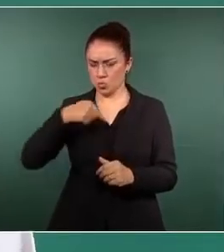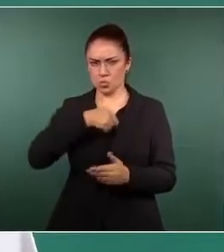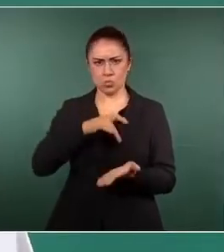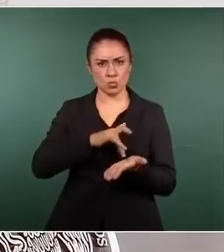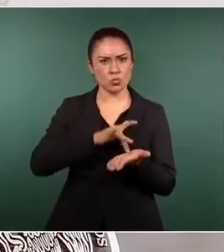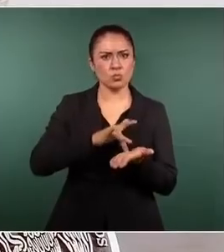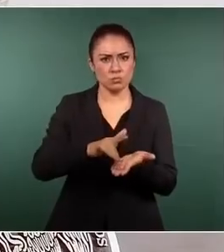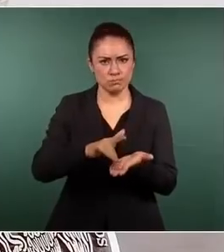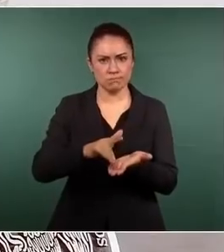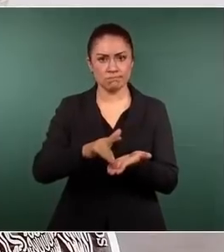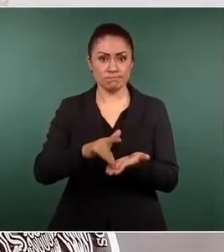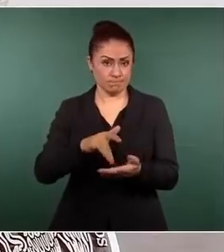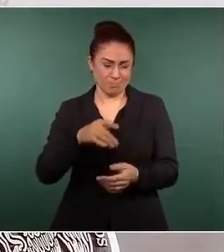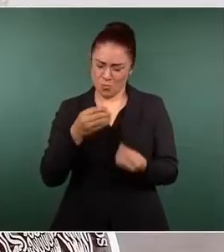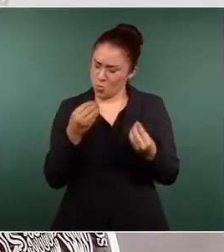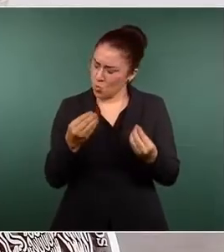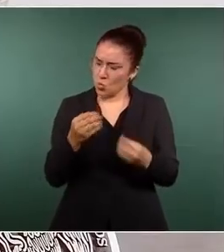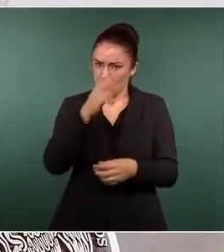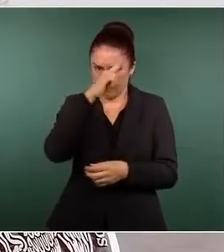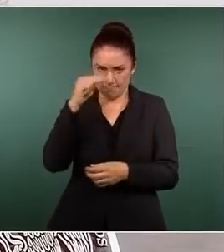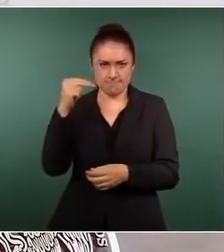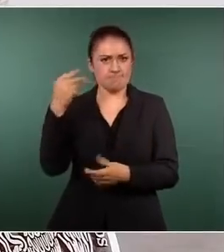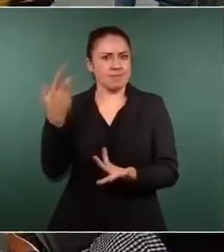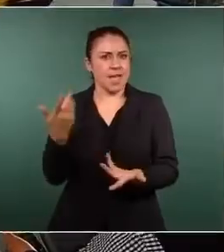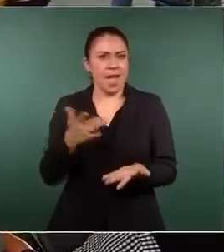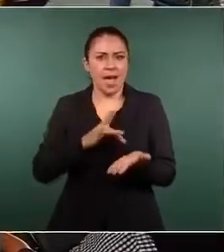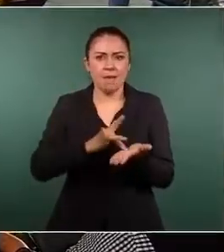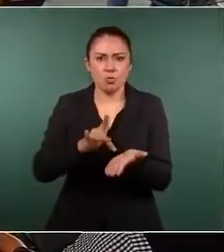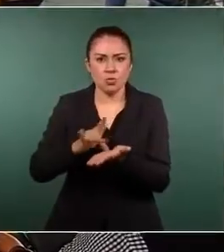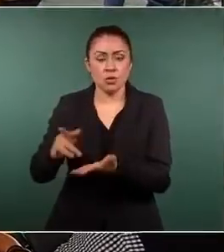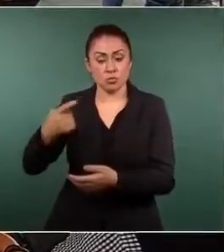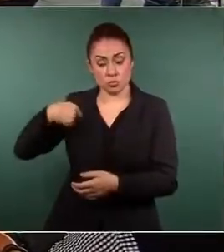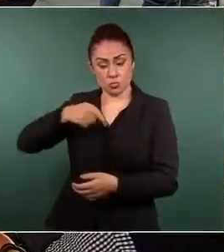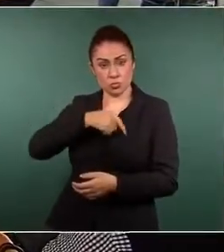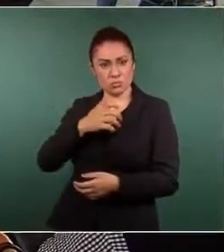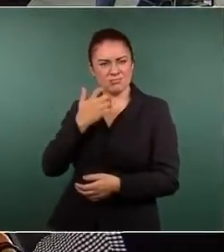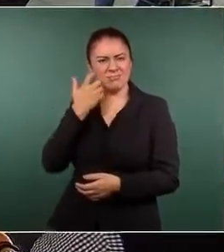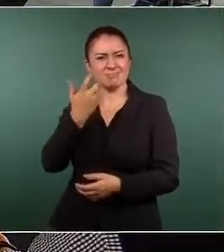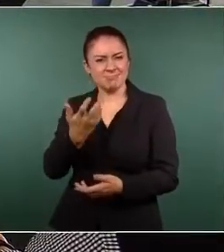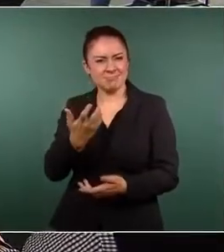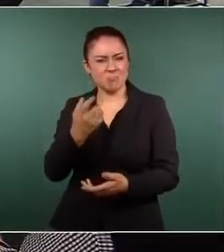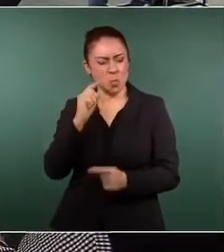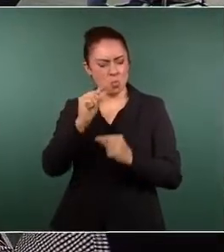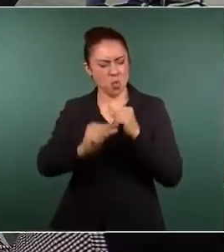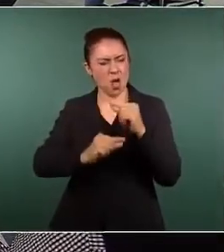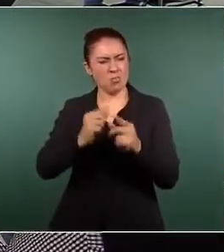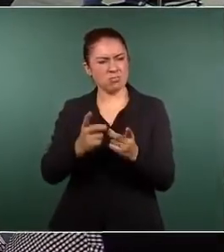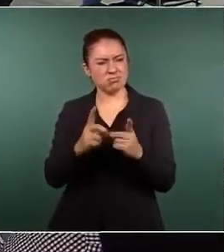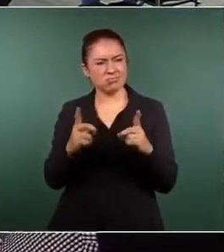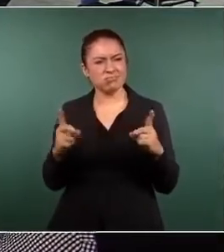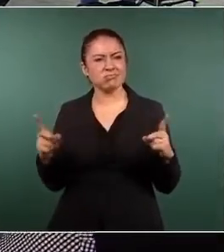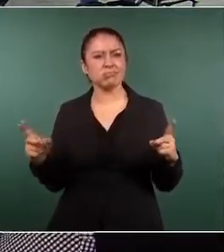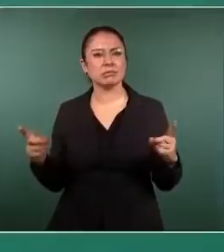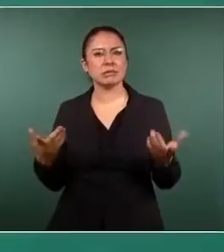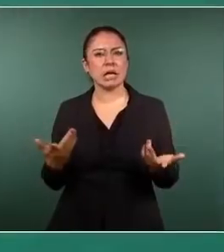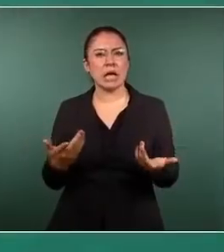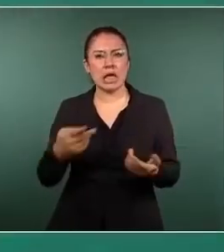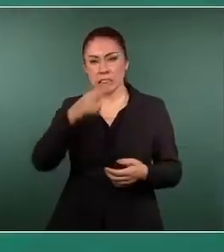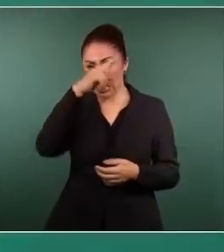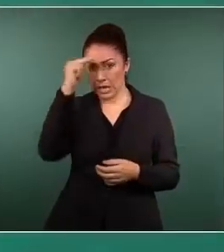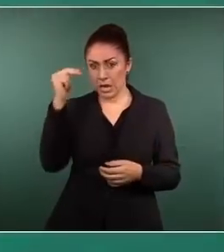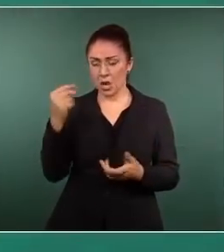mucho a nayarit y queremos que el desarrollo de nayarit